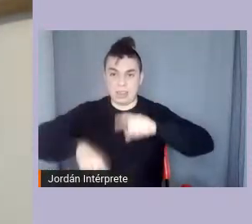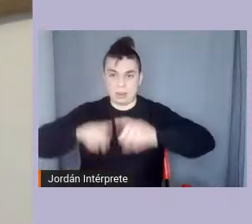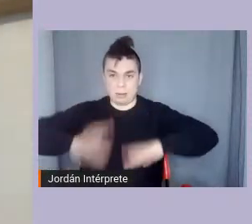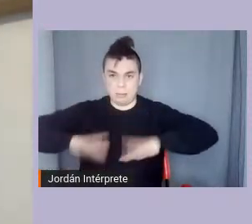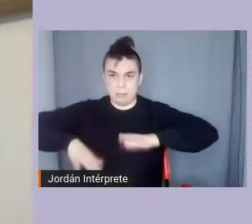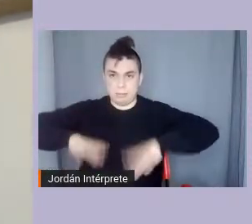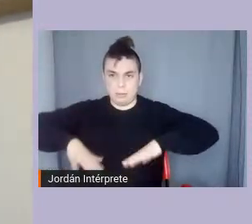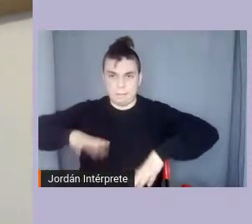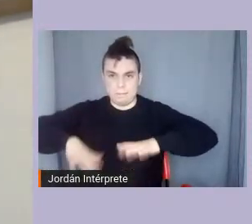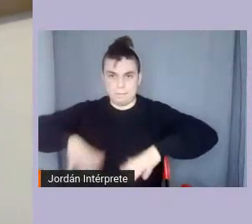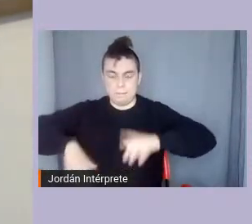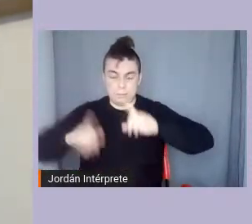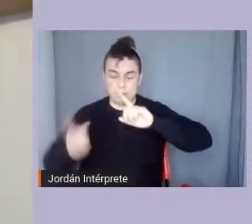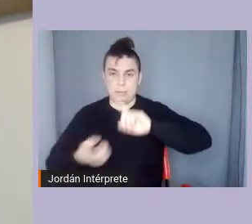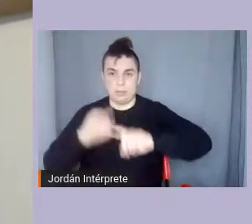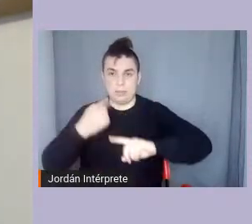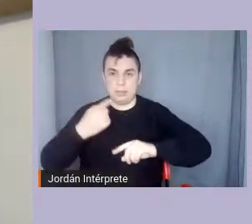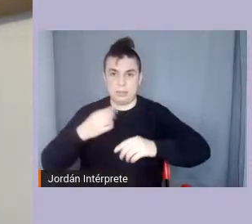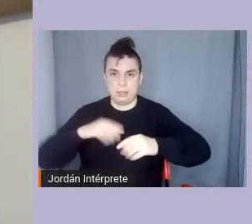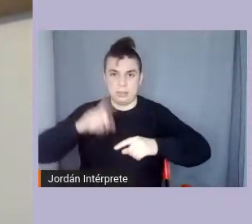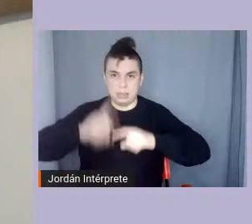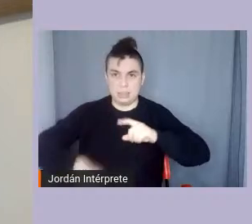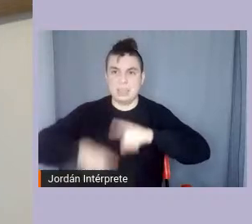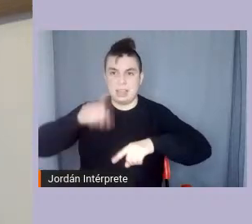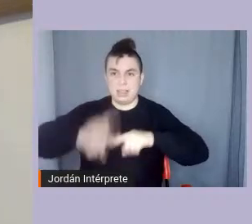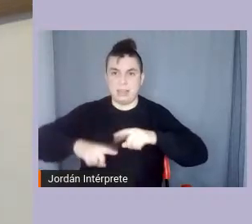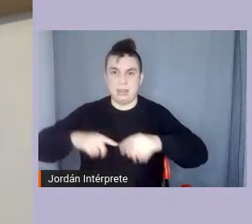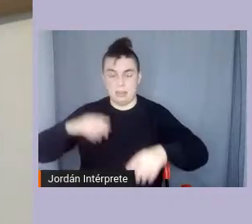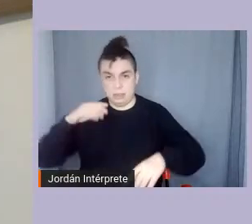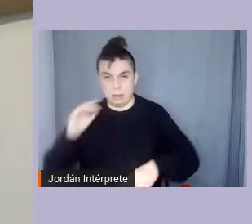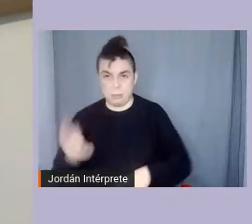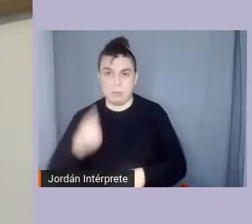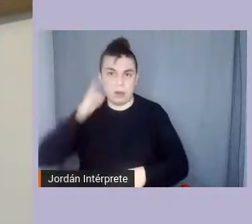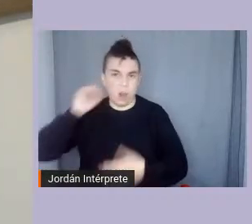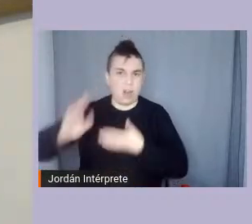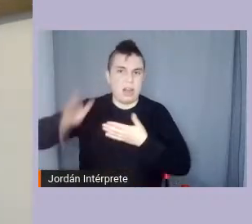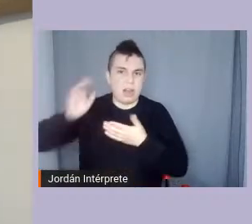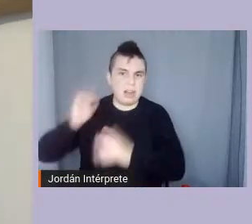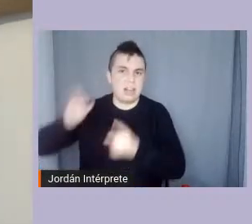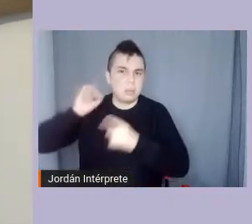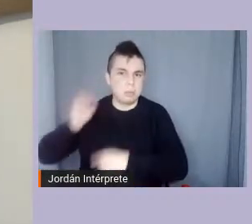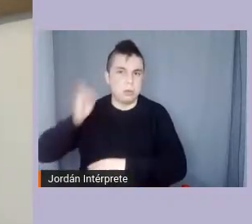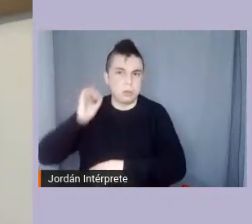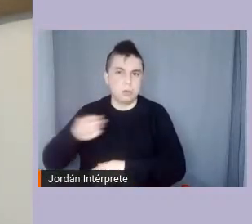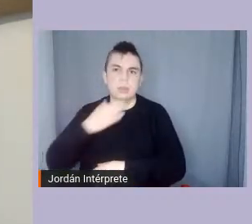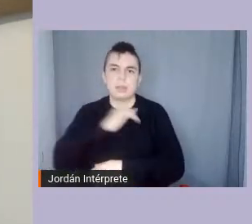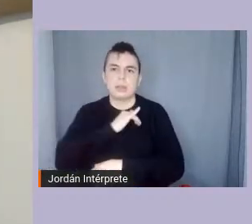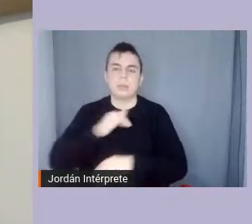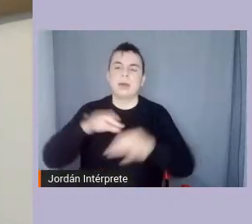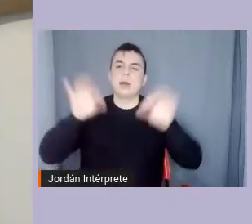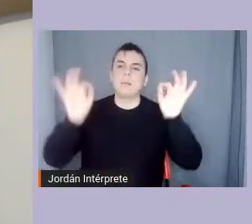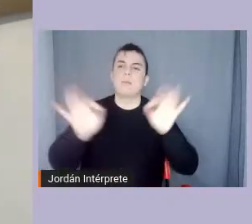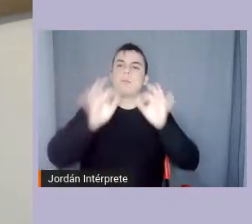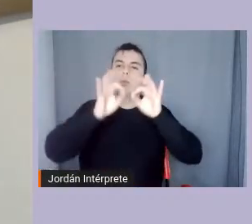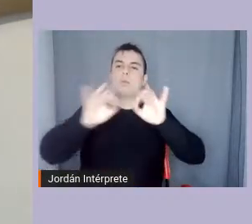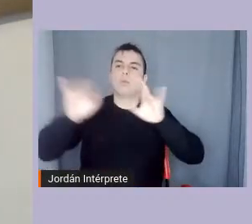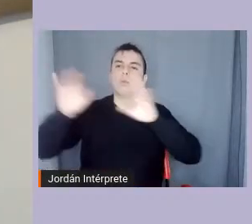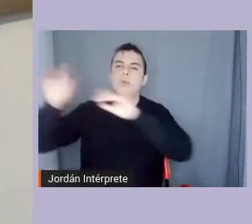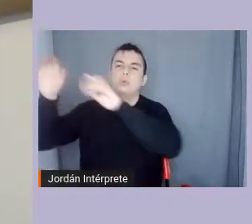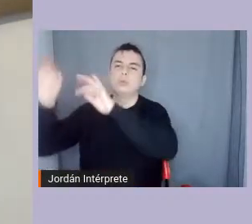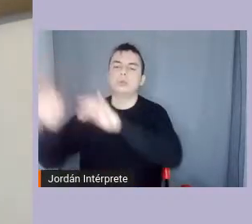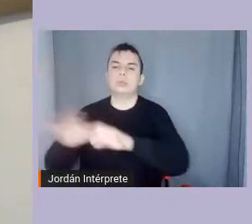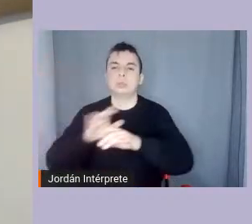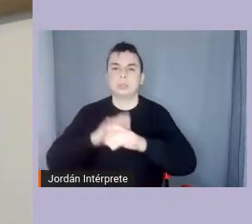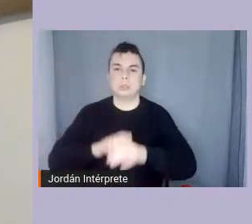El primitivo es el ritmo, ¿no es verdad? También está la melodía y la armonía, pero voy a ir al